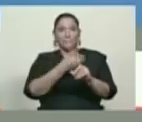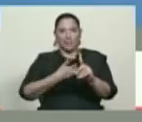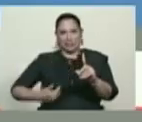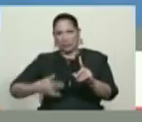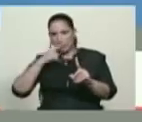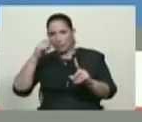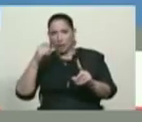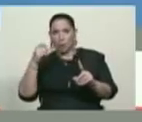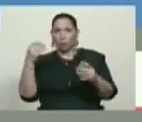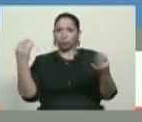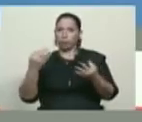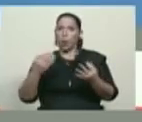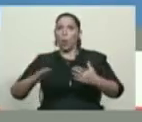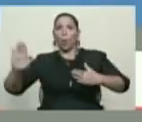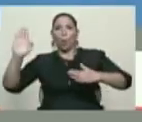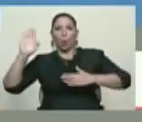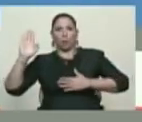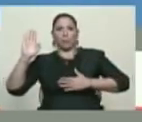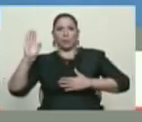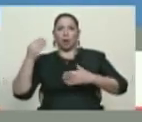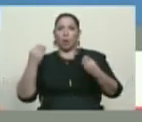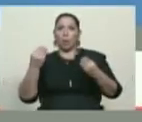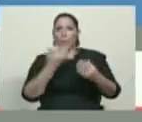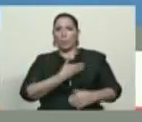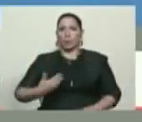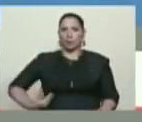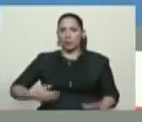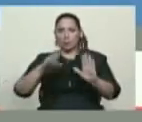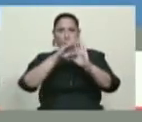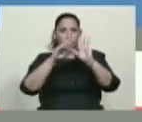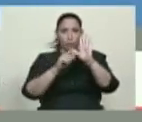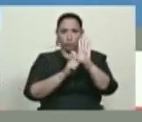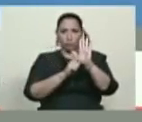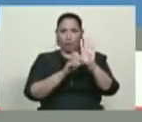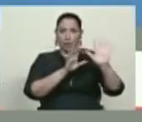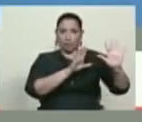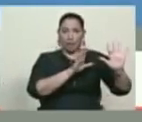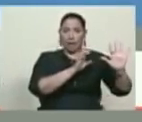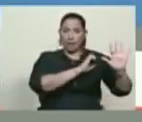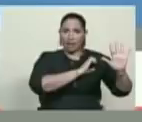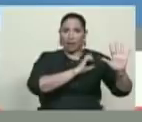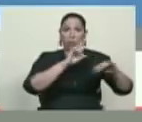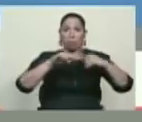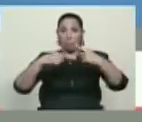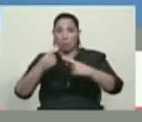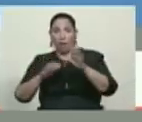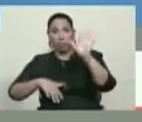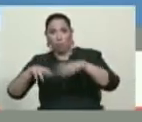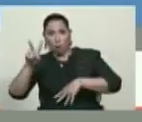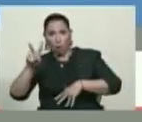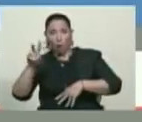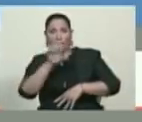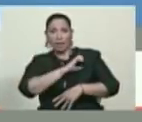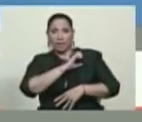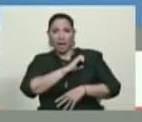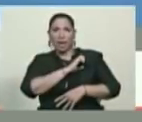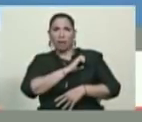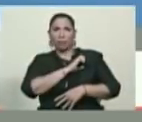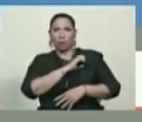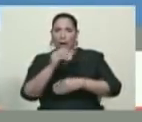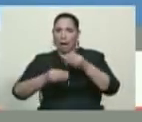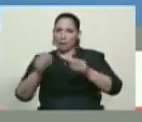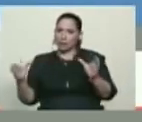Maduro es juramentado como presidente constitucional el 10 de enero y el 12 de enero dedica la tarde